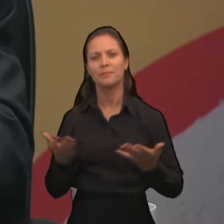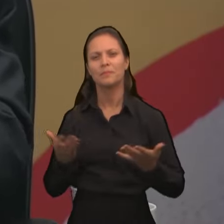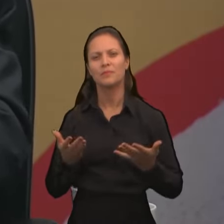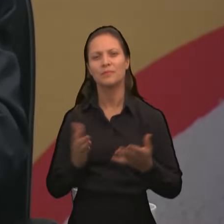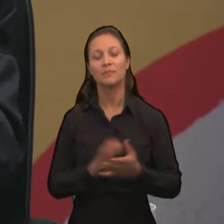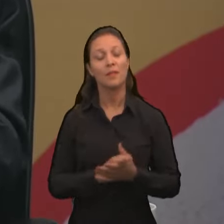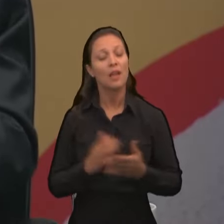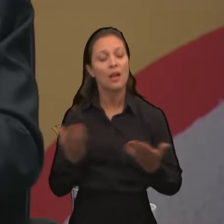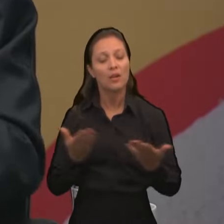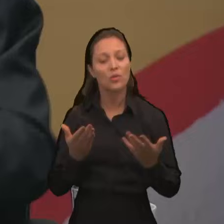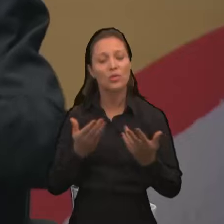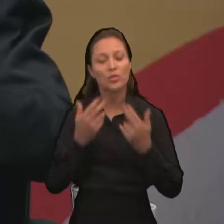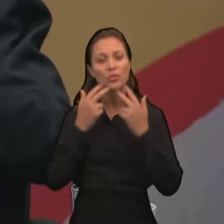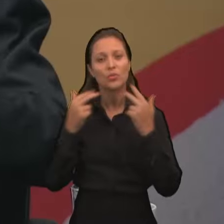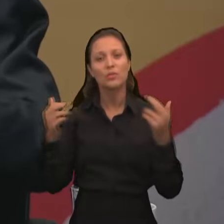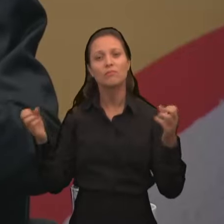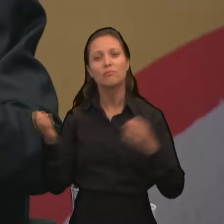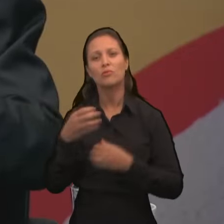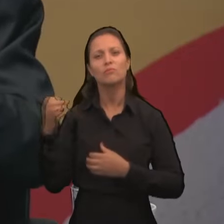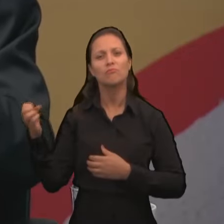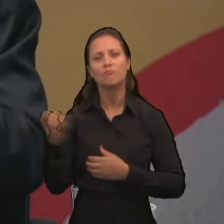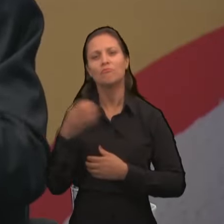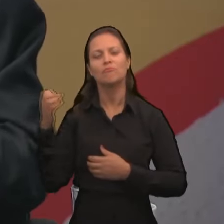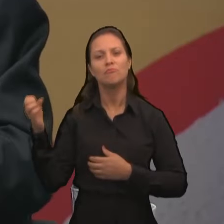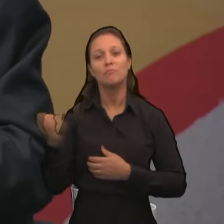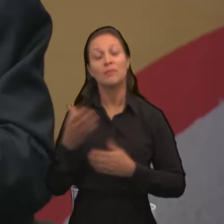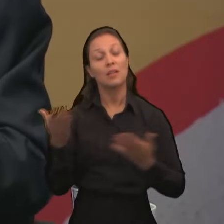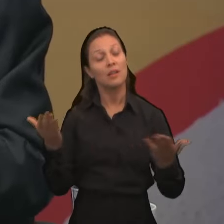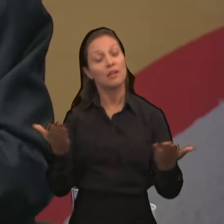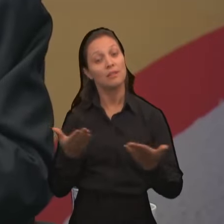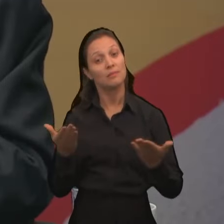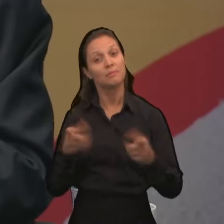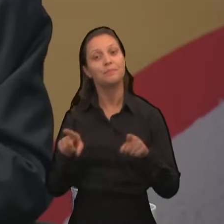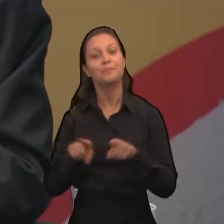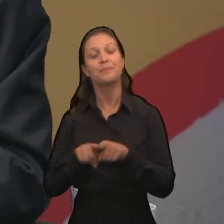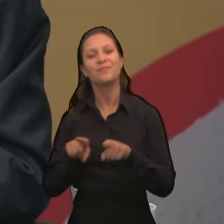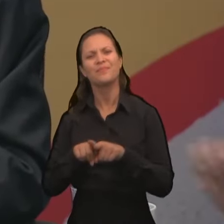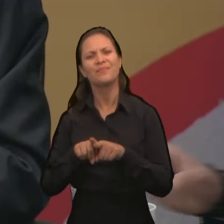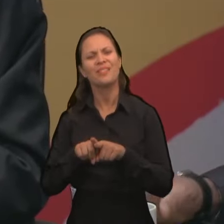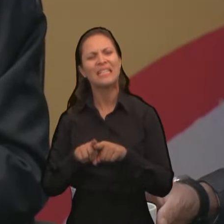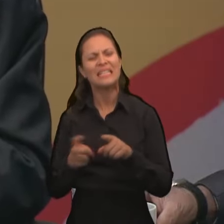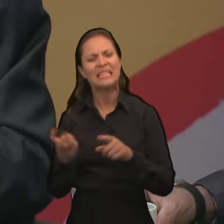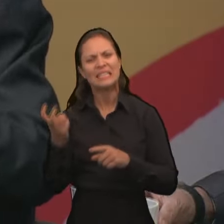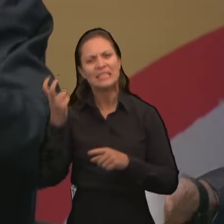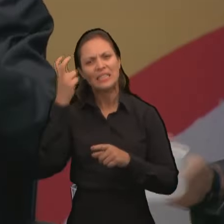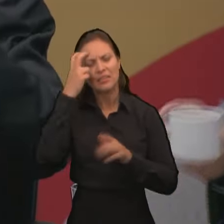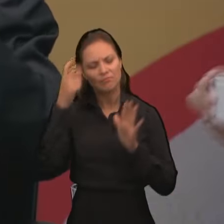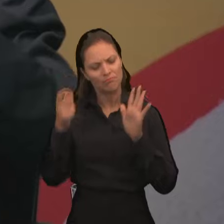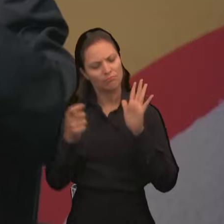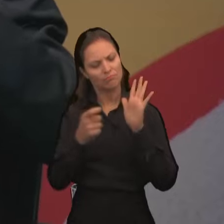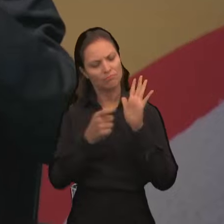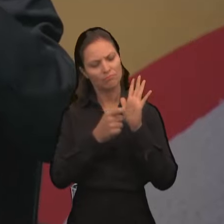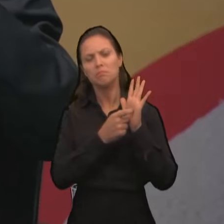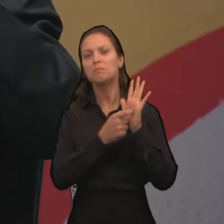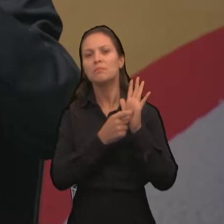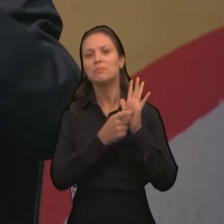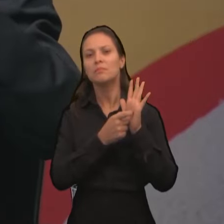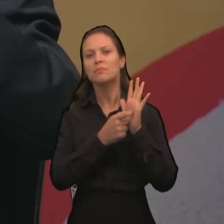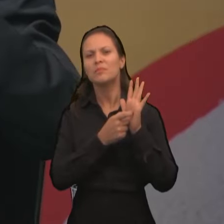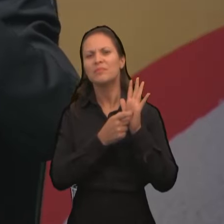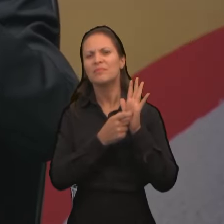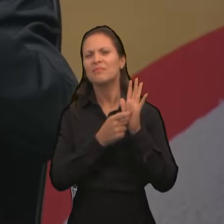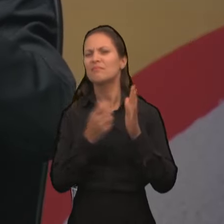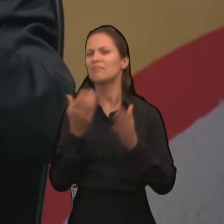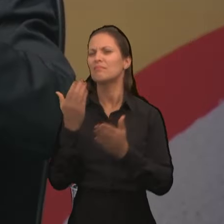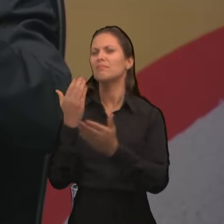ese conjunto de novedades no es suficiente, ahora tenemos la inteligencia artificial. La